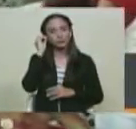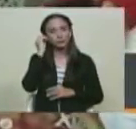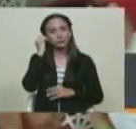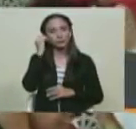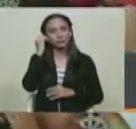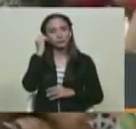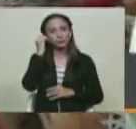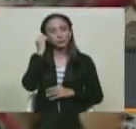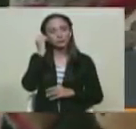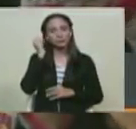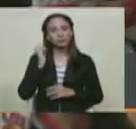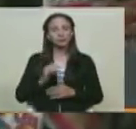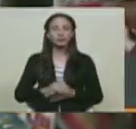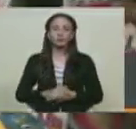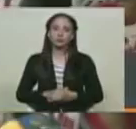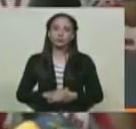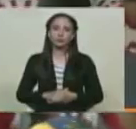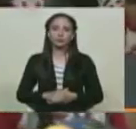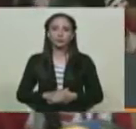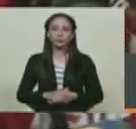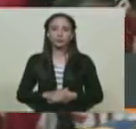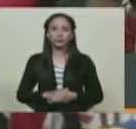Vencir, vencir, vencir.